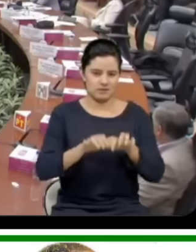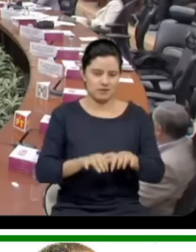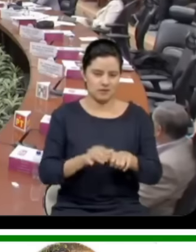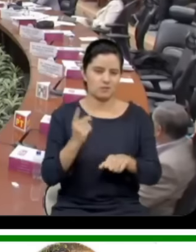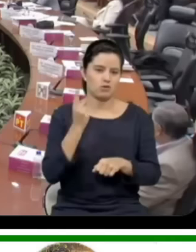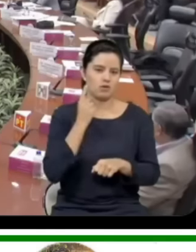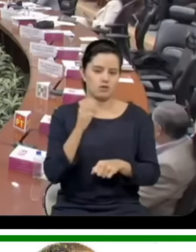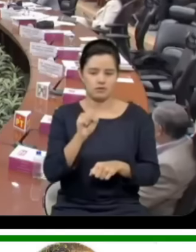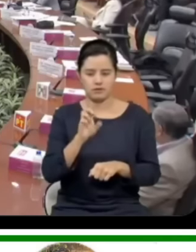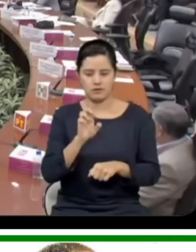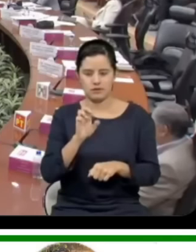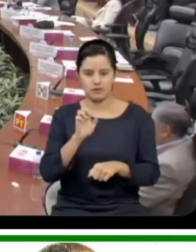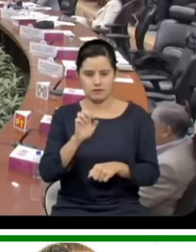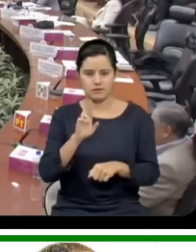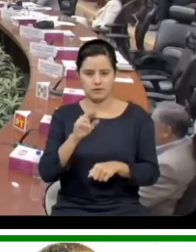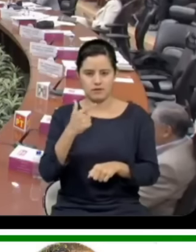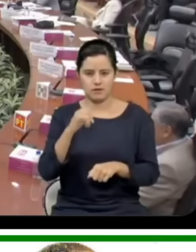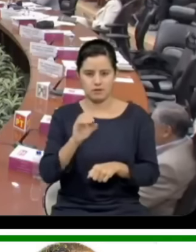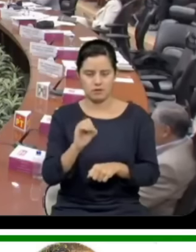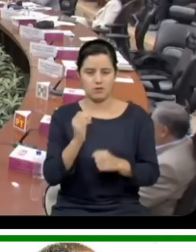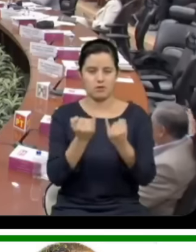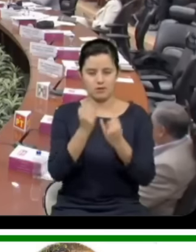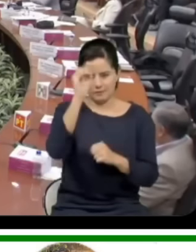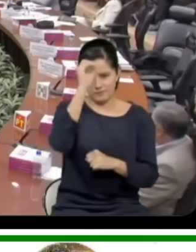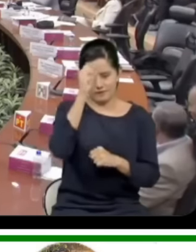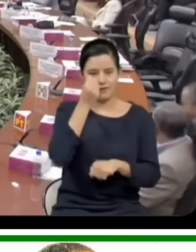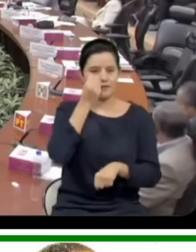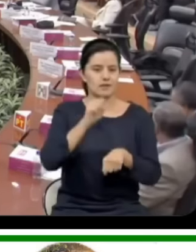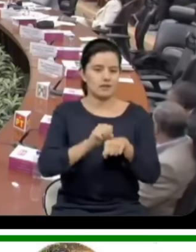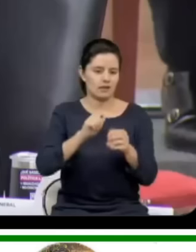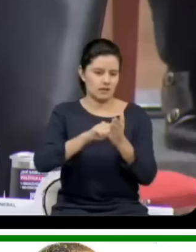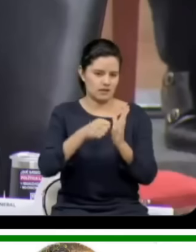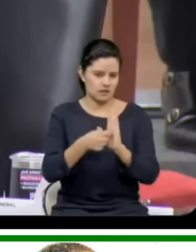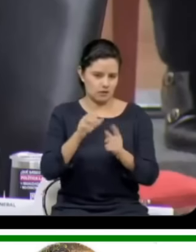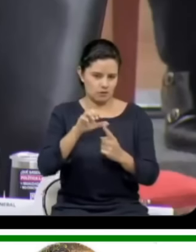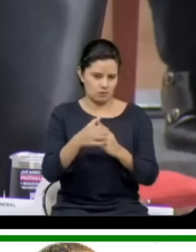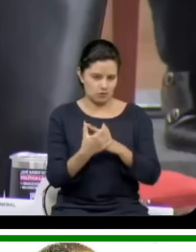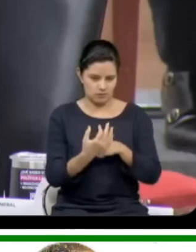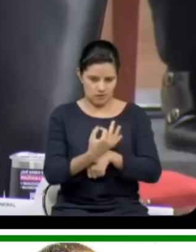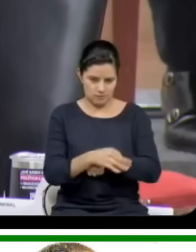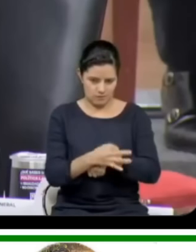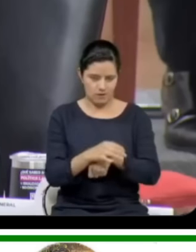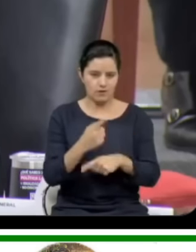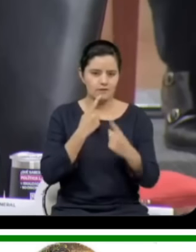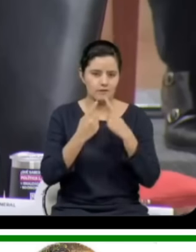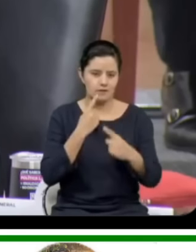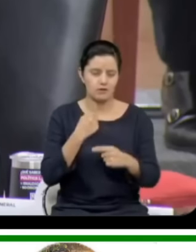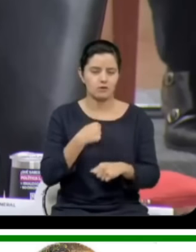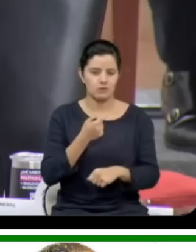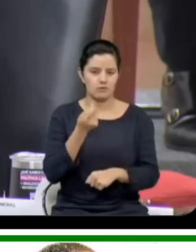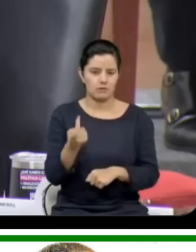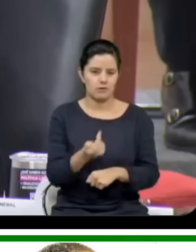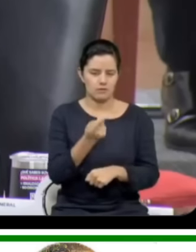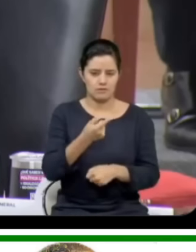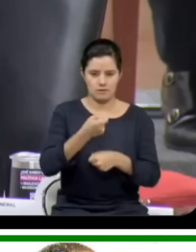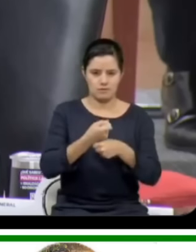luna y Las observaciones de la secretaría técnica de la comisión temporal de debates procederé a tomar la votación